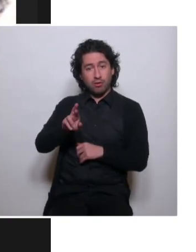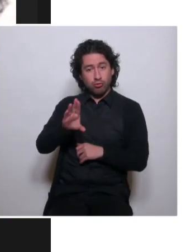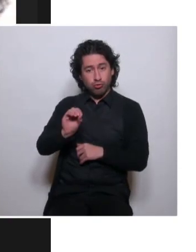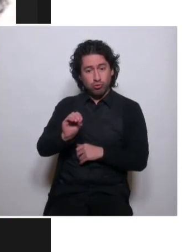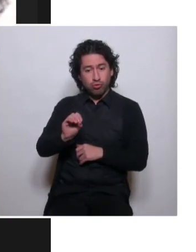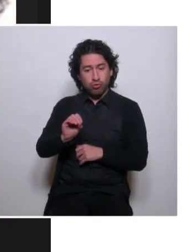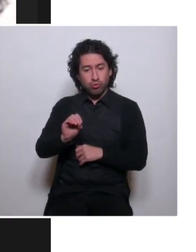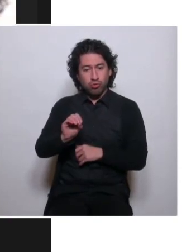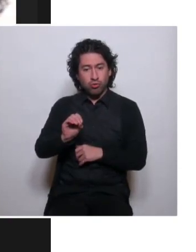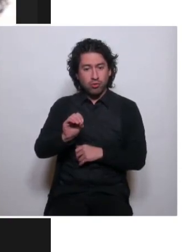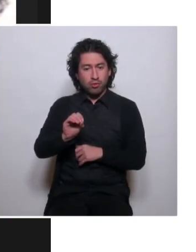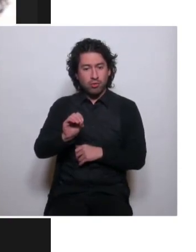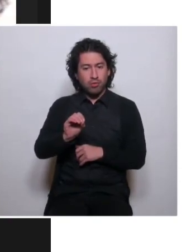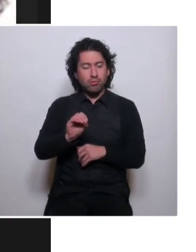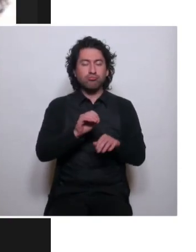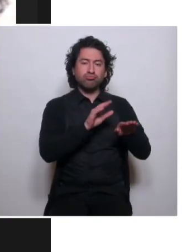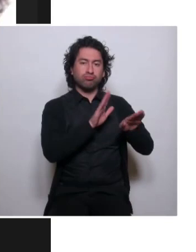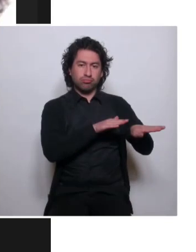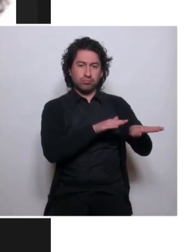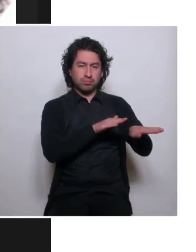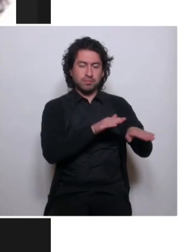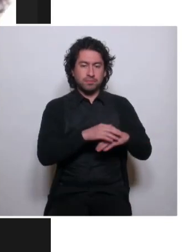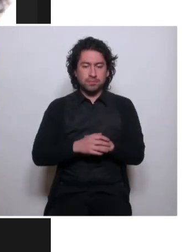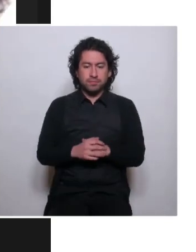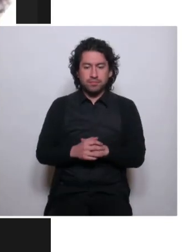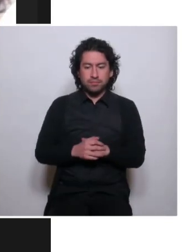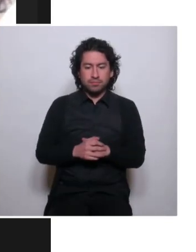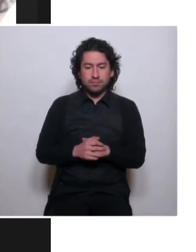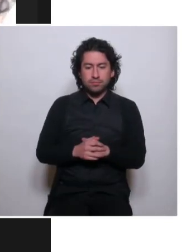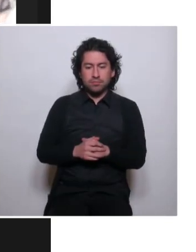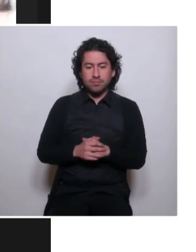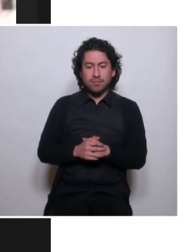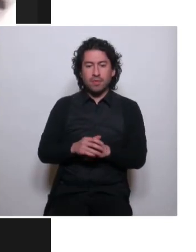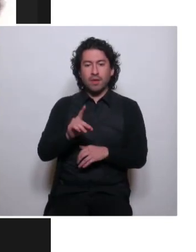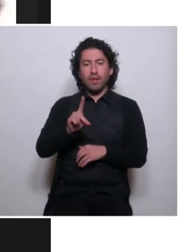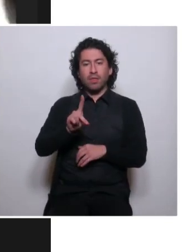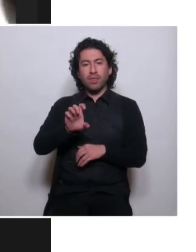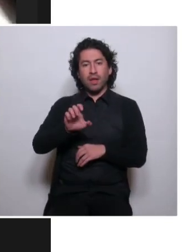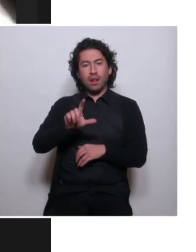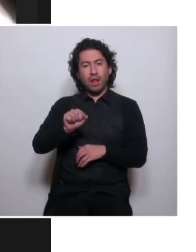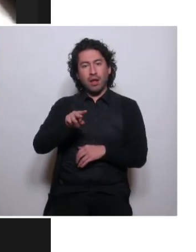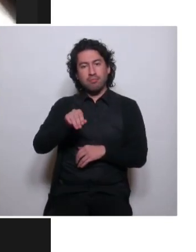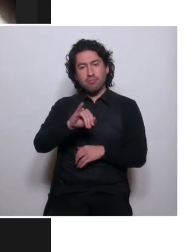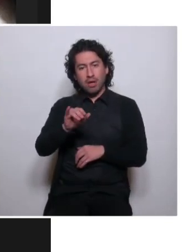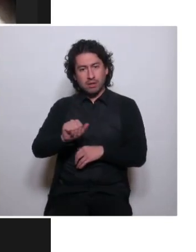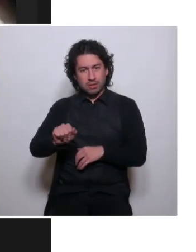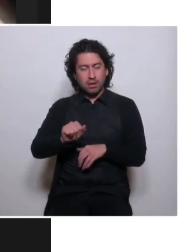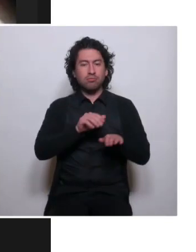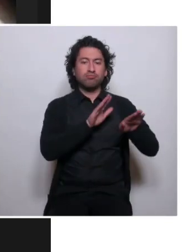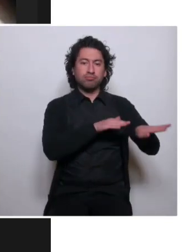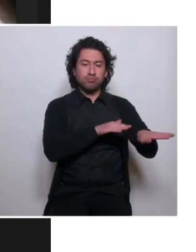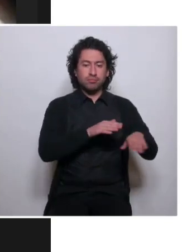Señor secretario, apruebo. Señor Bernardo de la Maza. A favor, señor secretario.